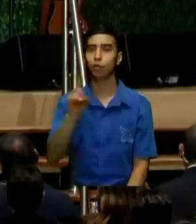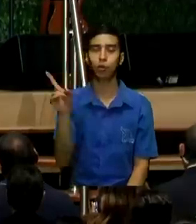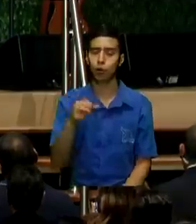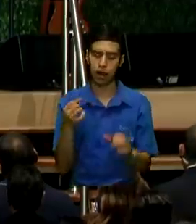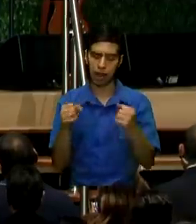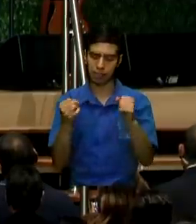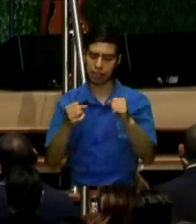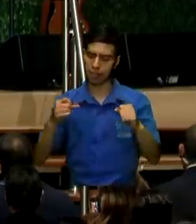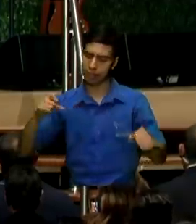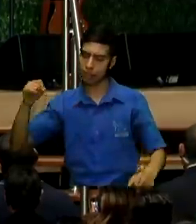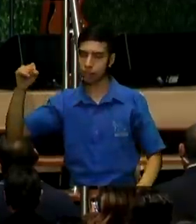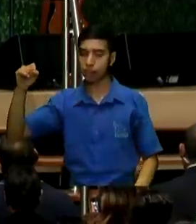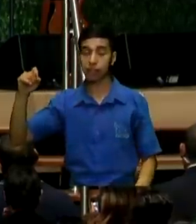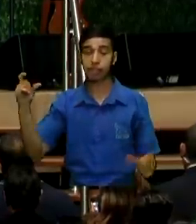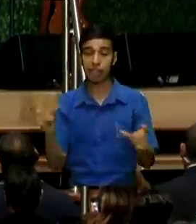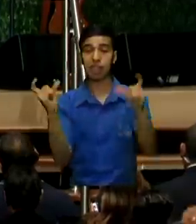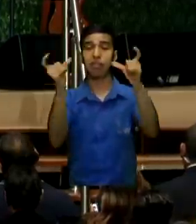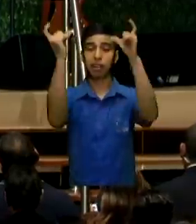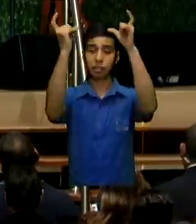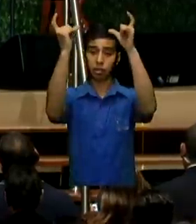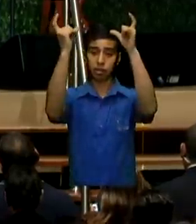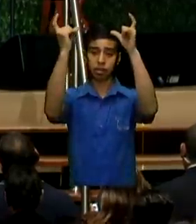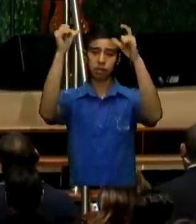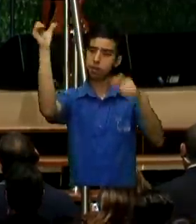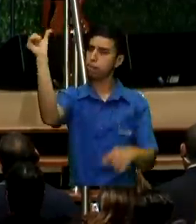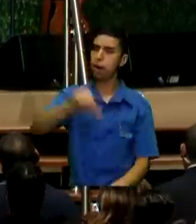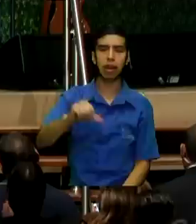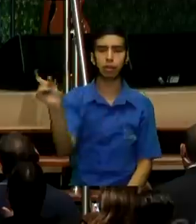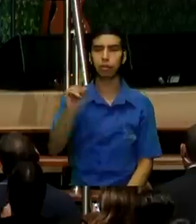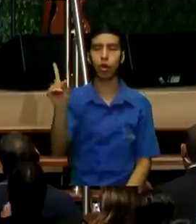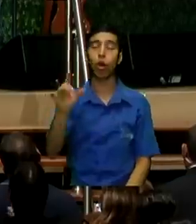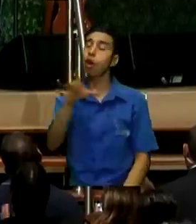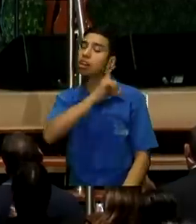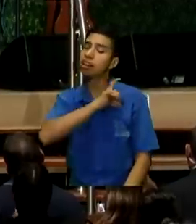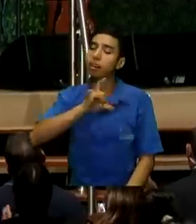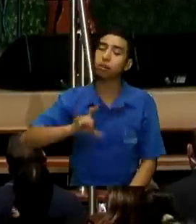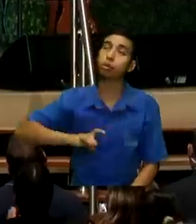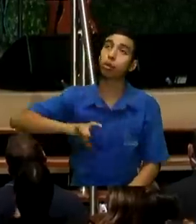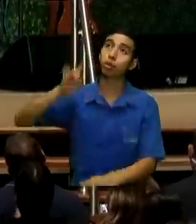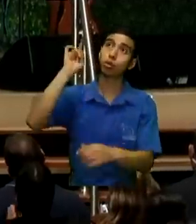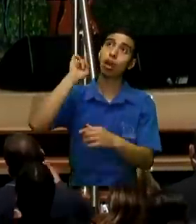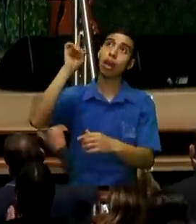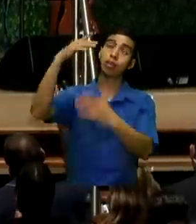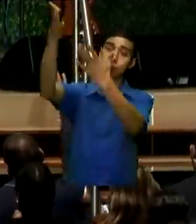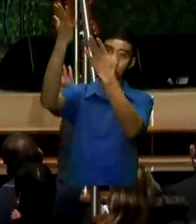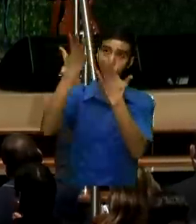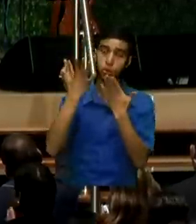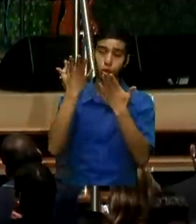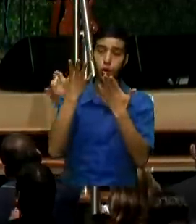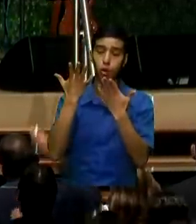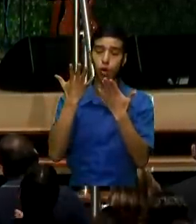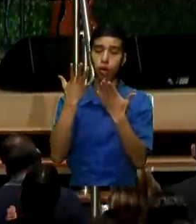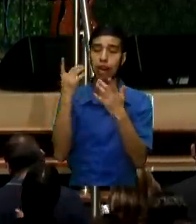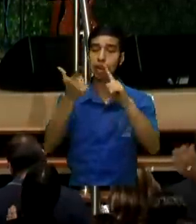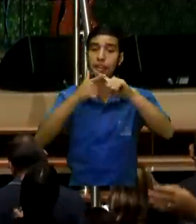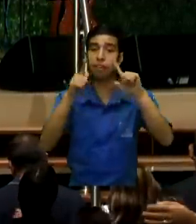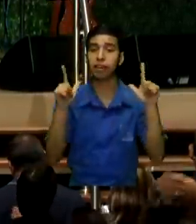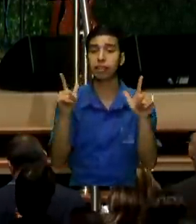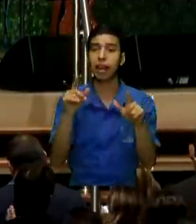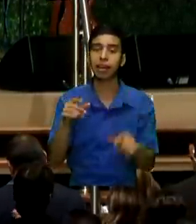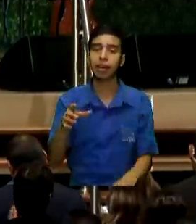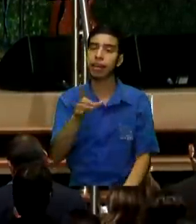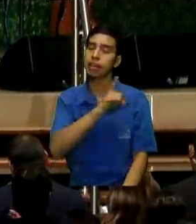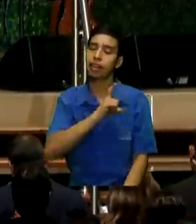En Cristo vivimos nosotros en un eterno reposo. Deja que Cristo nazca en tu corazón.